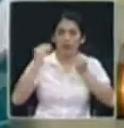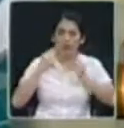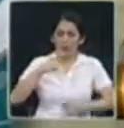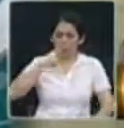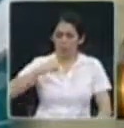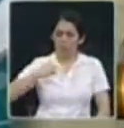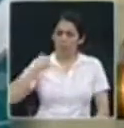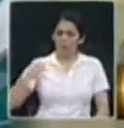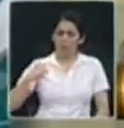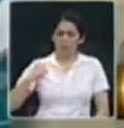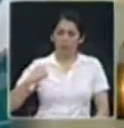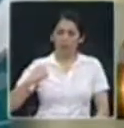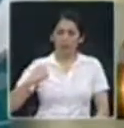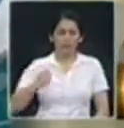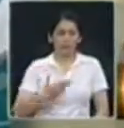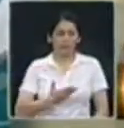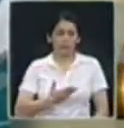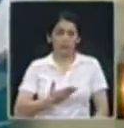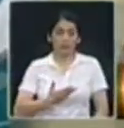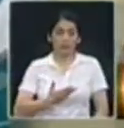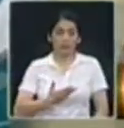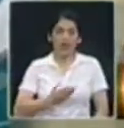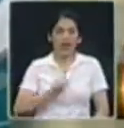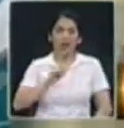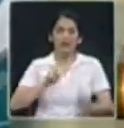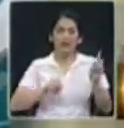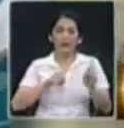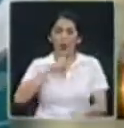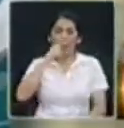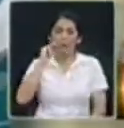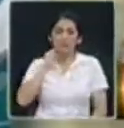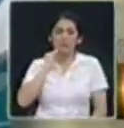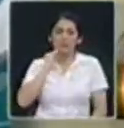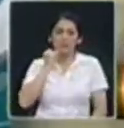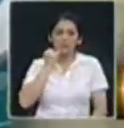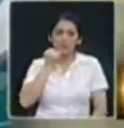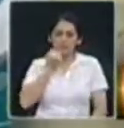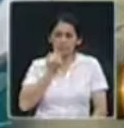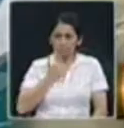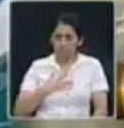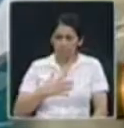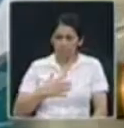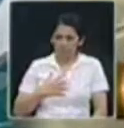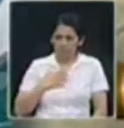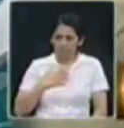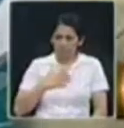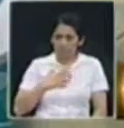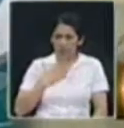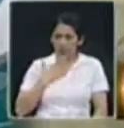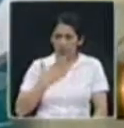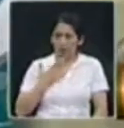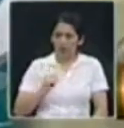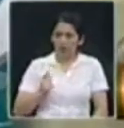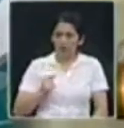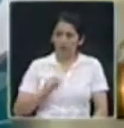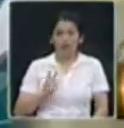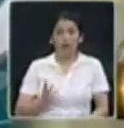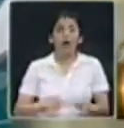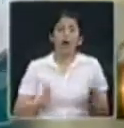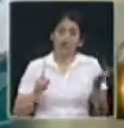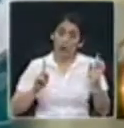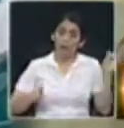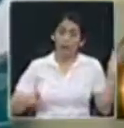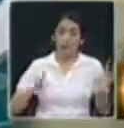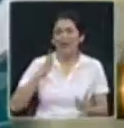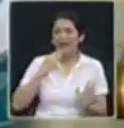que ese celo de que el hombre tenga hacia la mujer, de que ella sea un poco más próspera. Que gane más, en